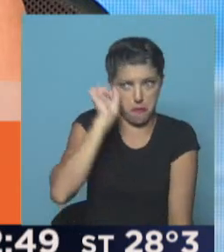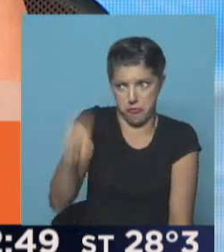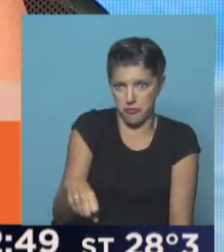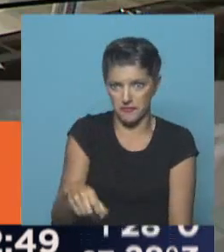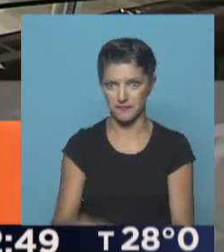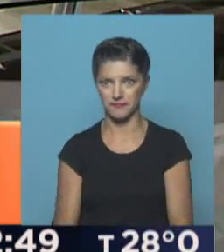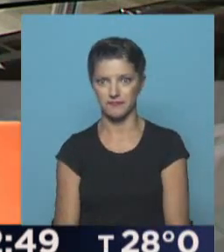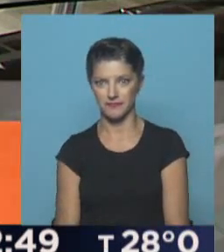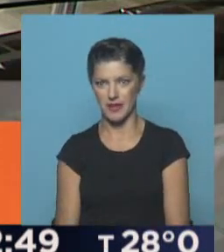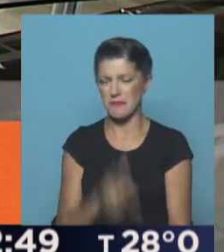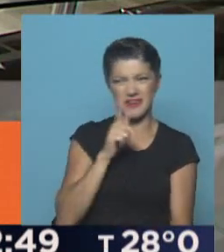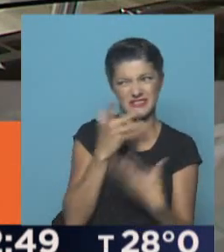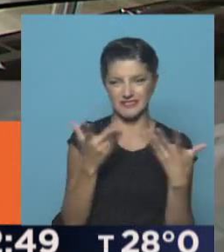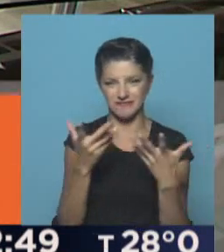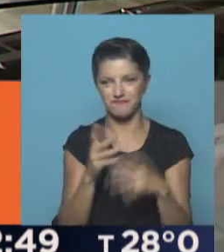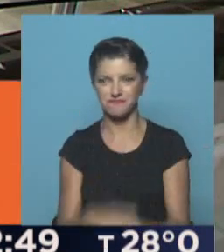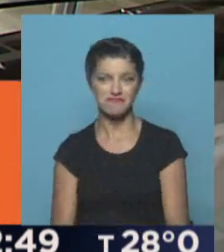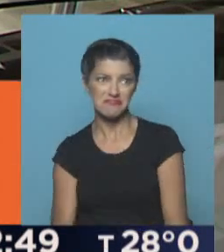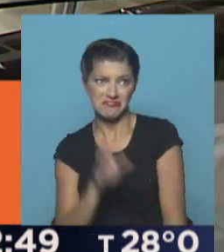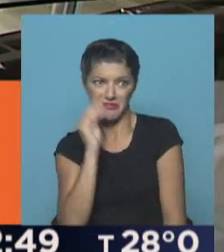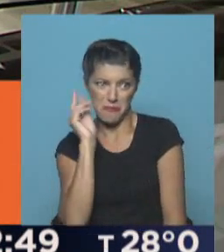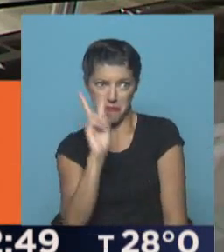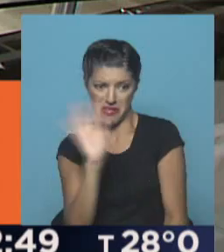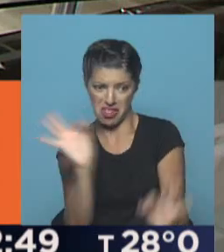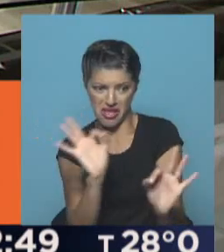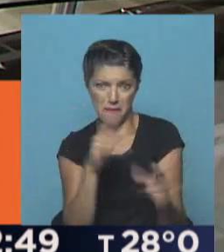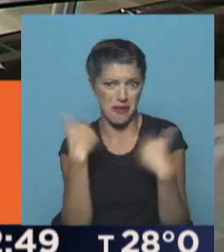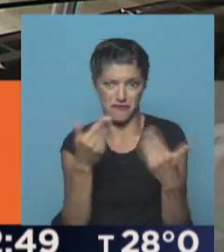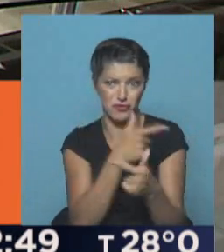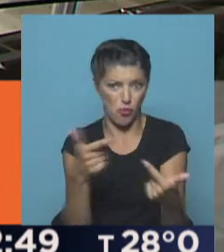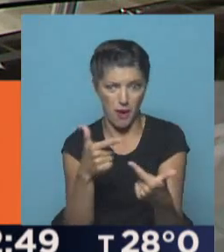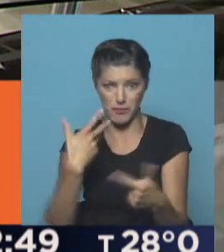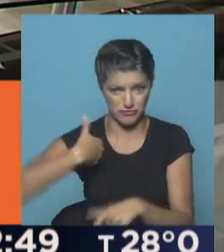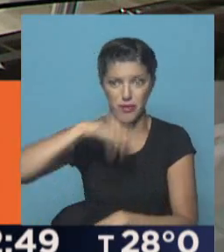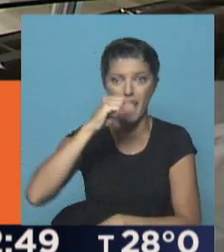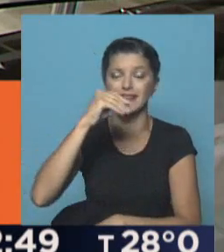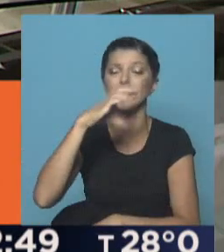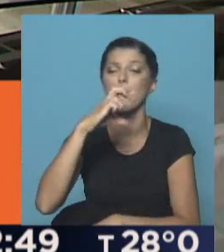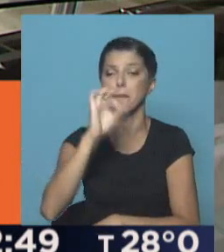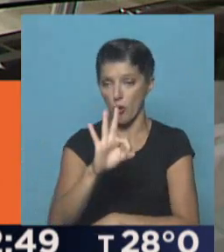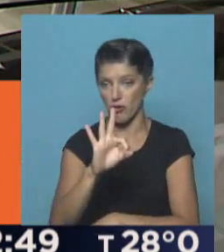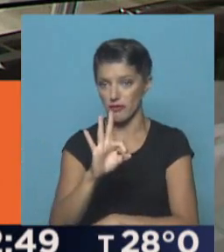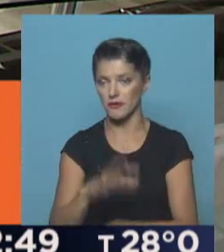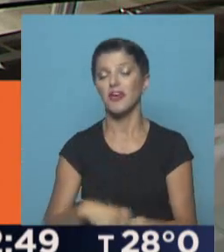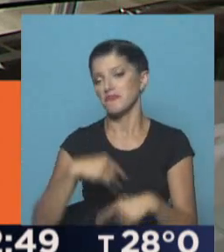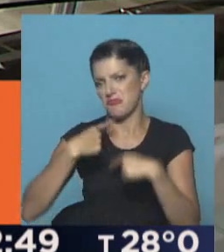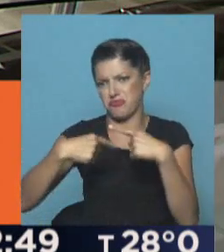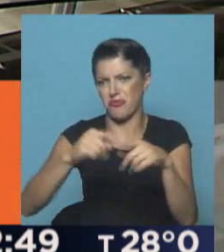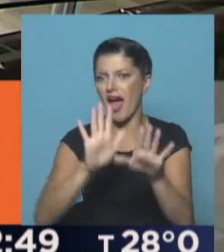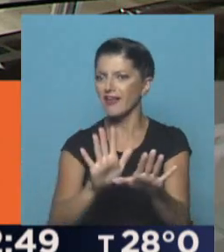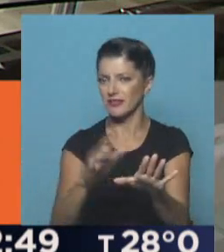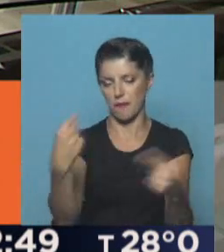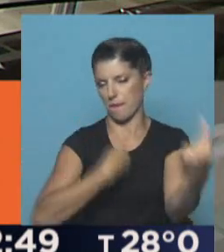regalito envenenado, más bien. Claro, sí, no le preocupó ni le benefició en nada y siguió siguió con sus ataques,